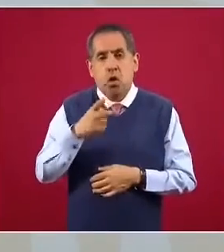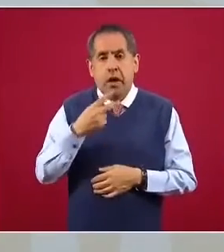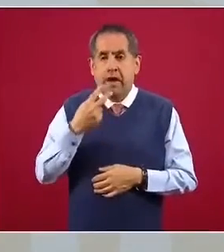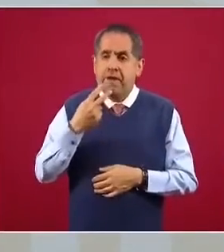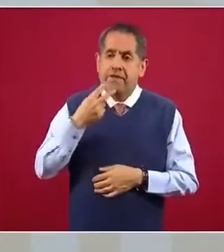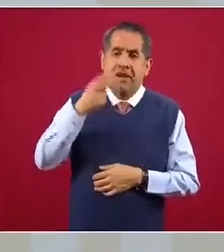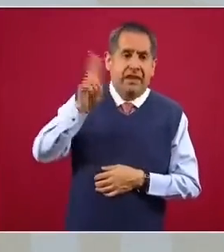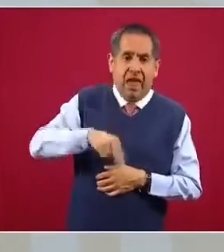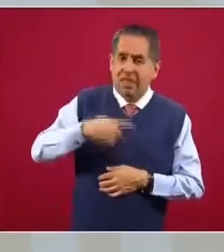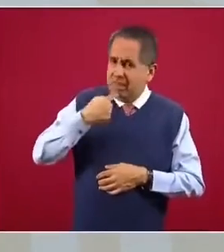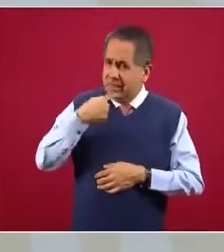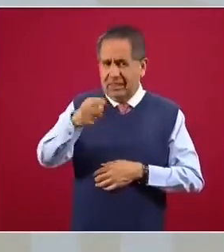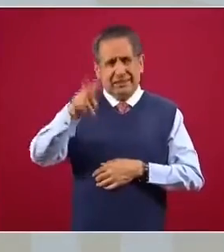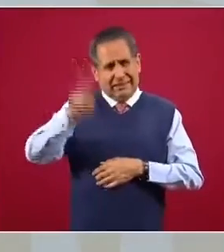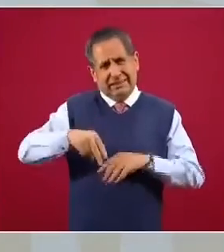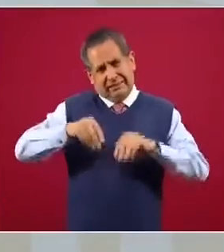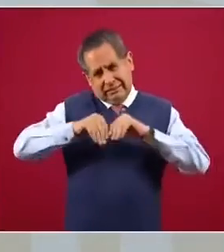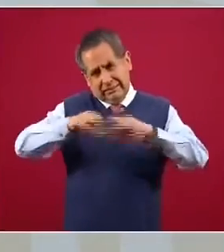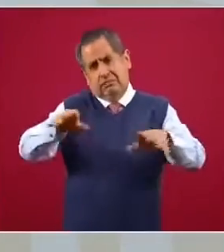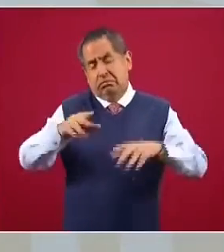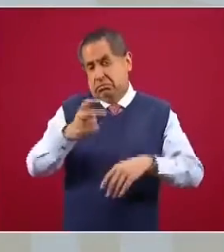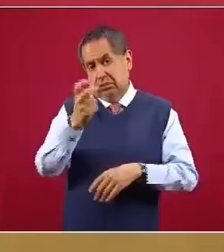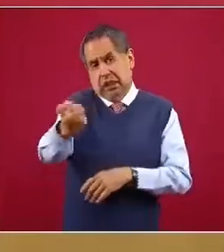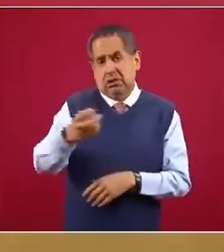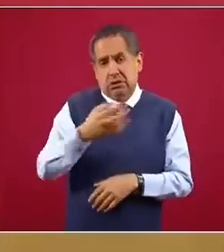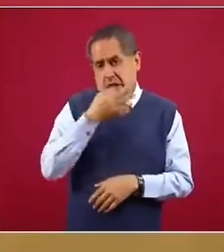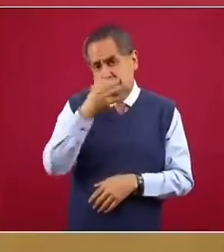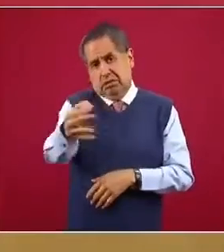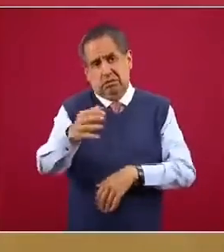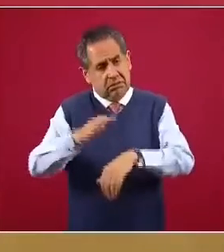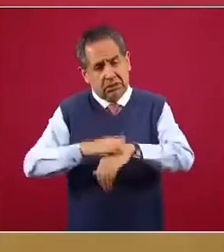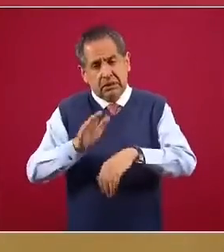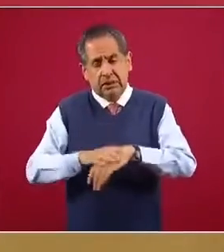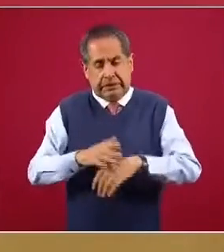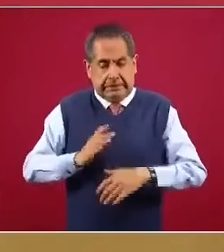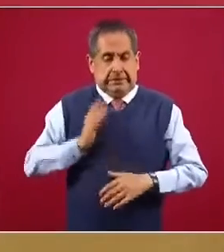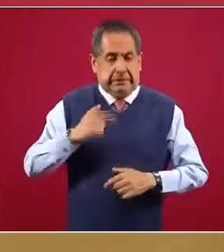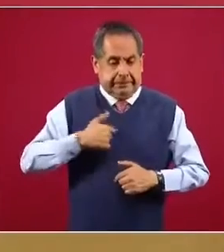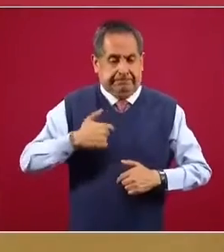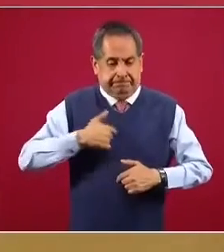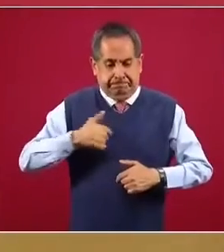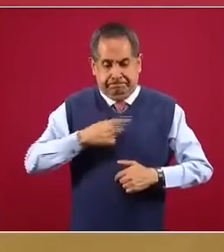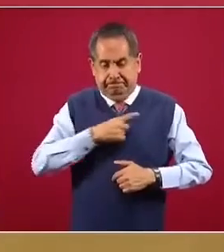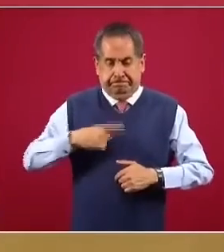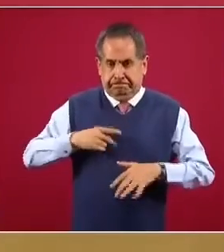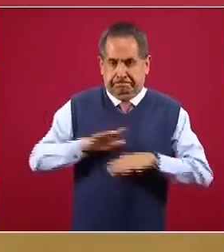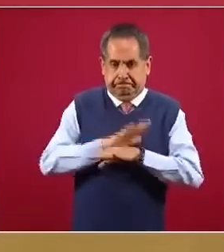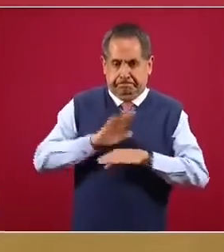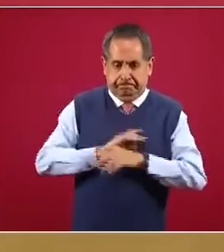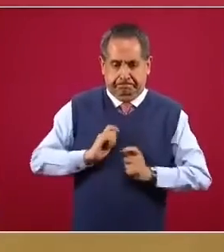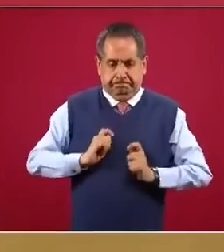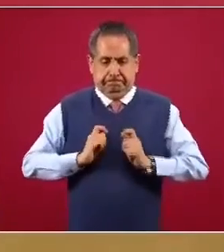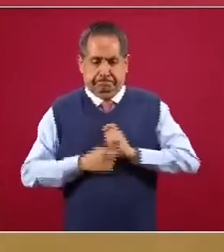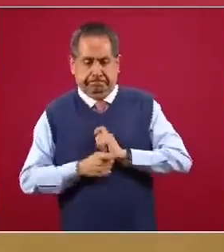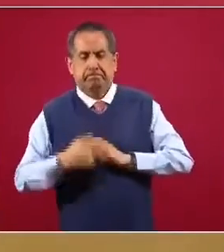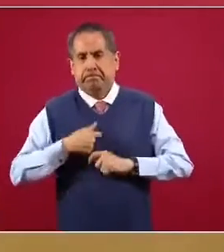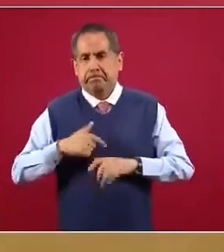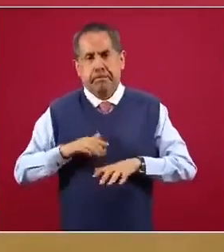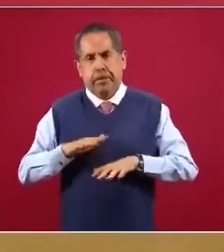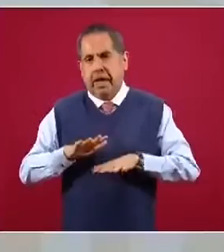que decir, se tiene que afrontar y tal como es, encontrar las medidas apropiadas para